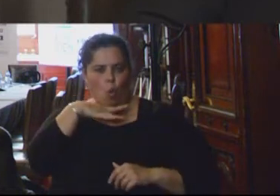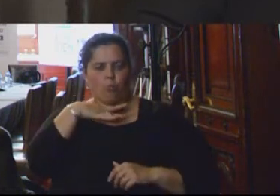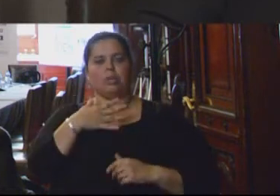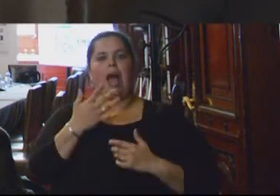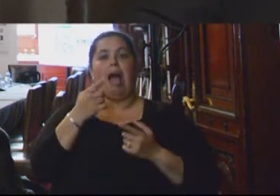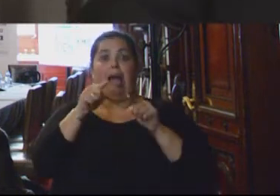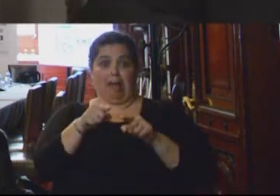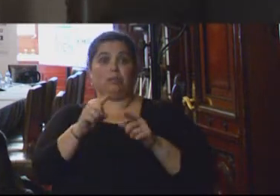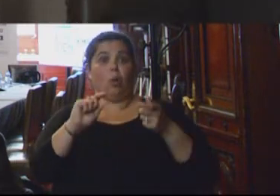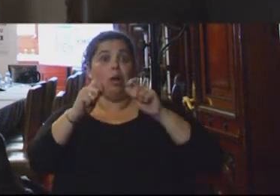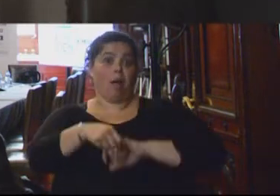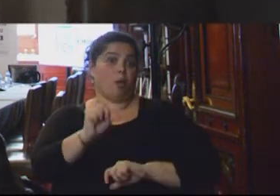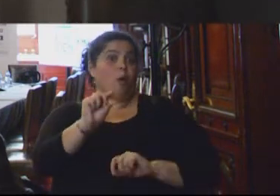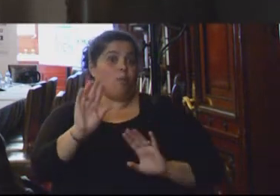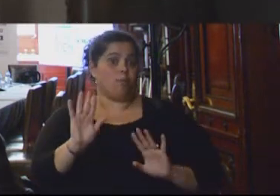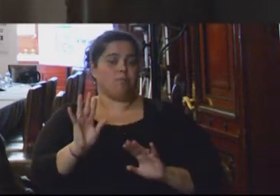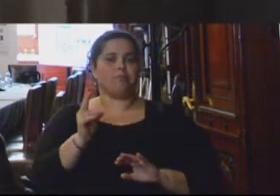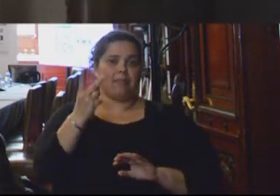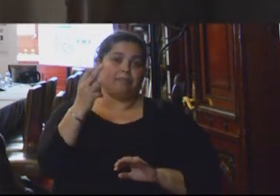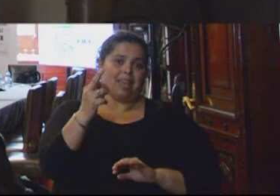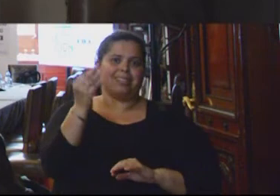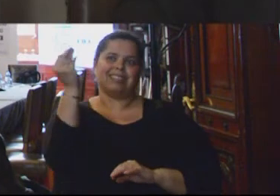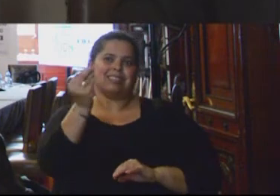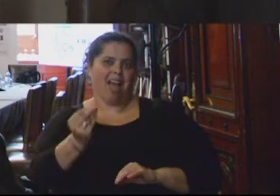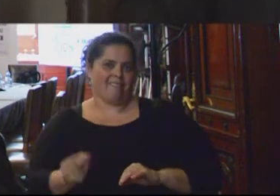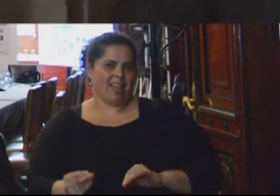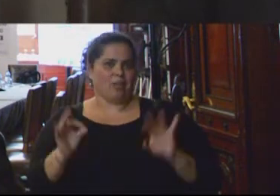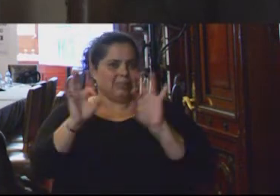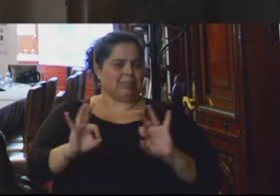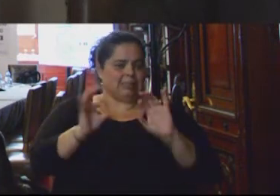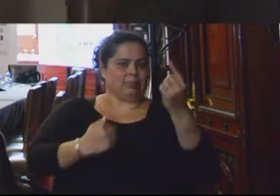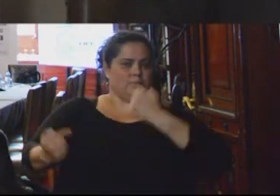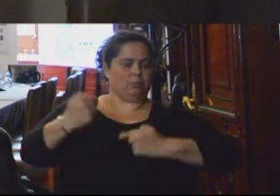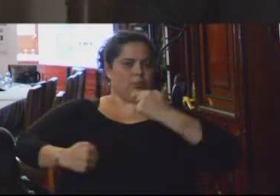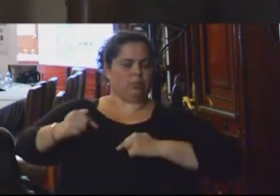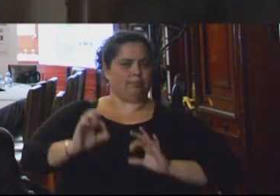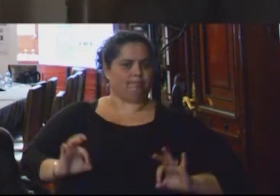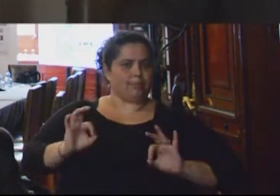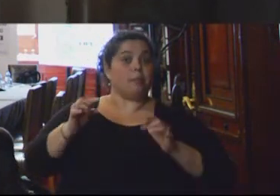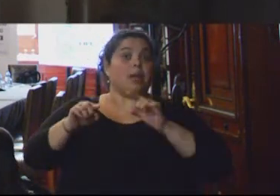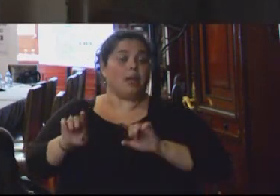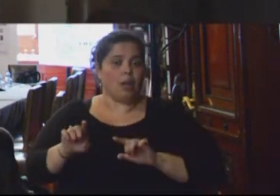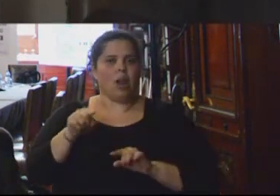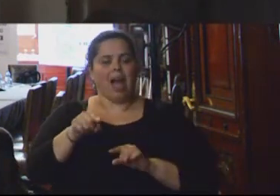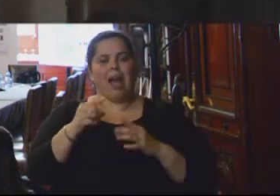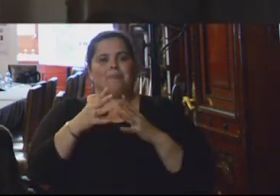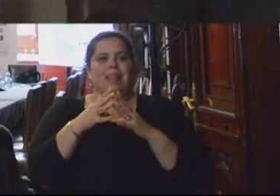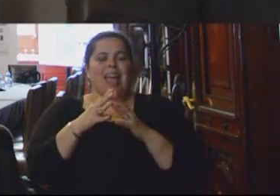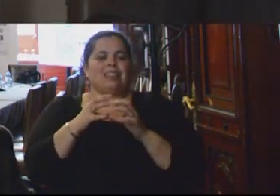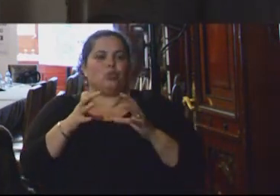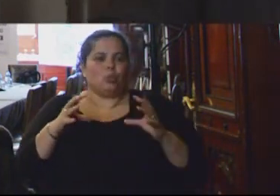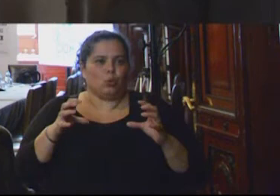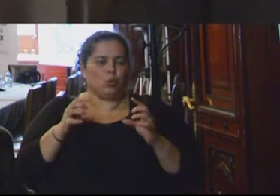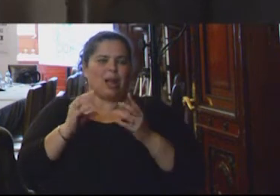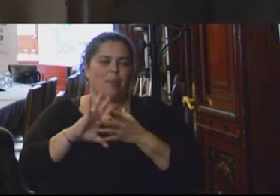20 sábados que no hemos recibido estas agresiones, pero la estructura, es una estructura de